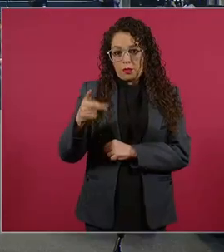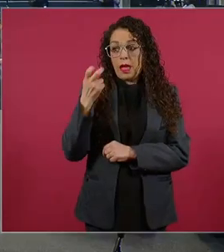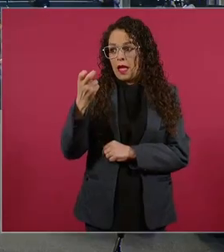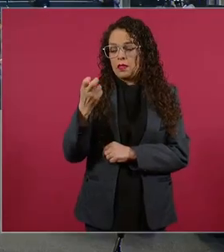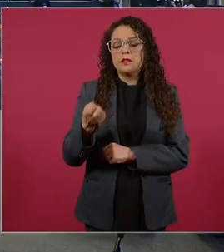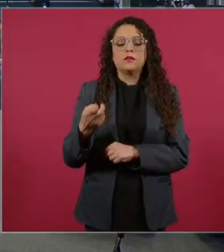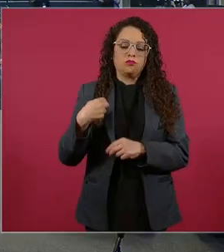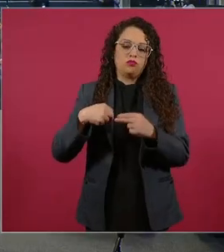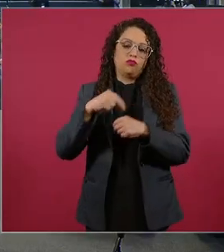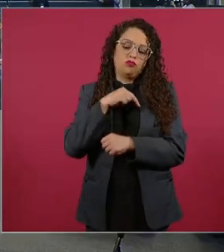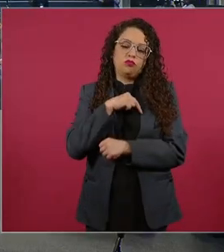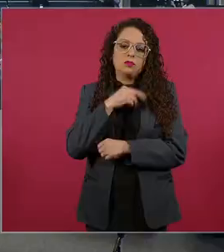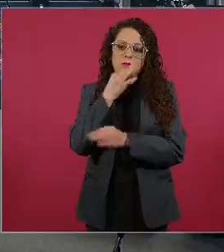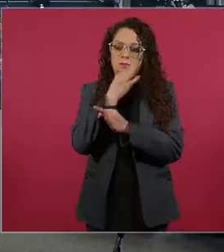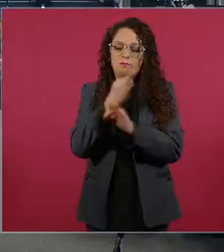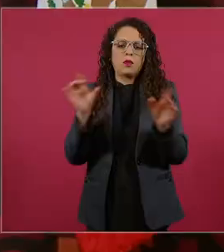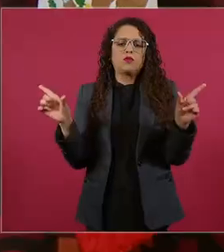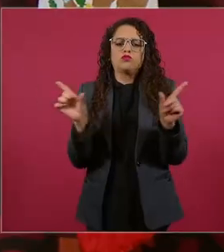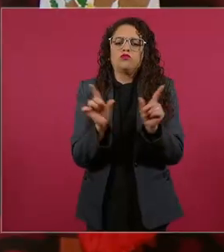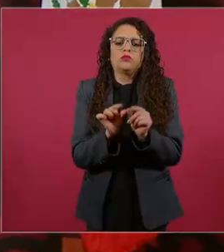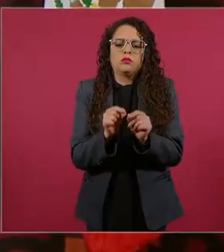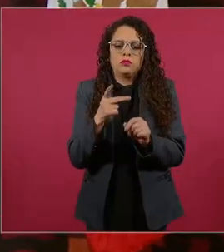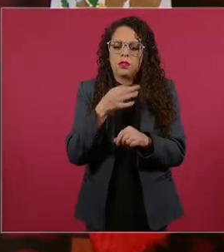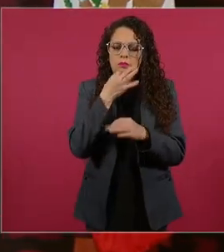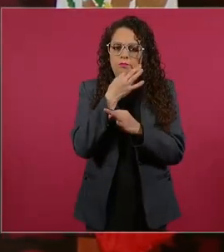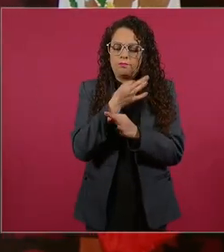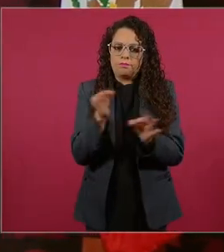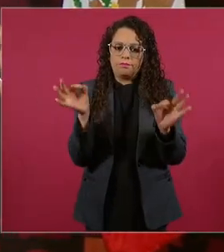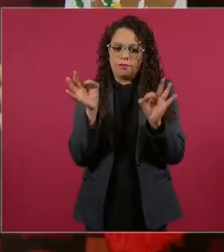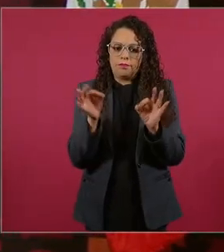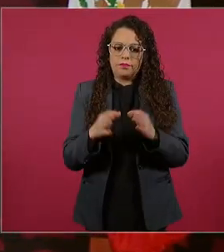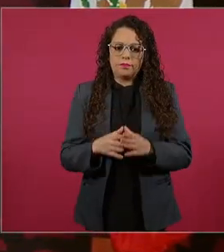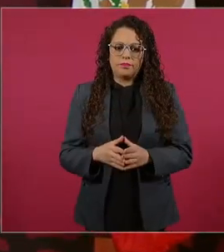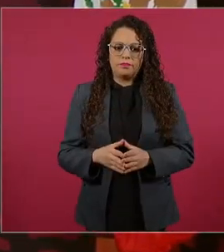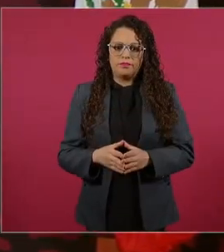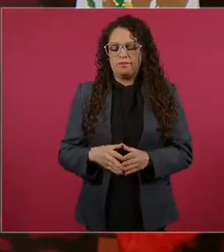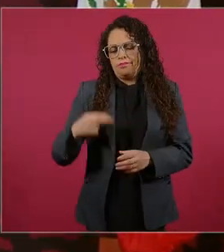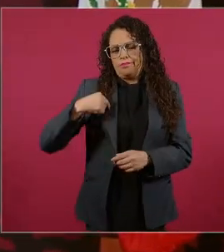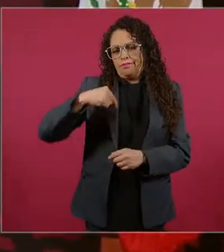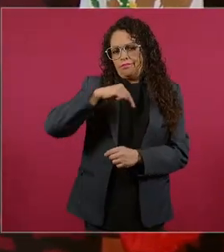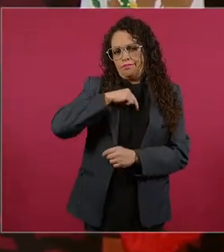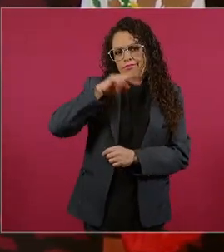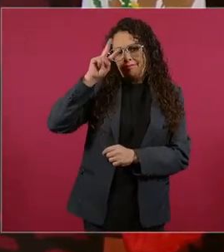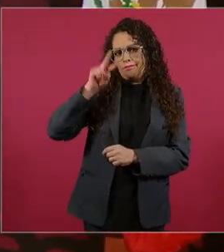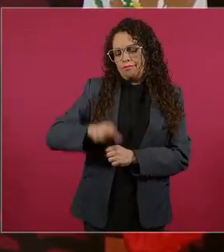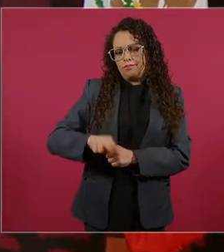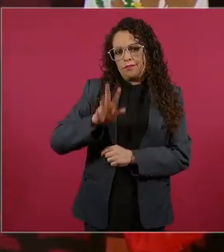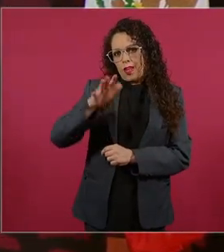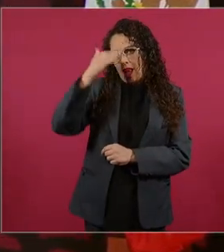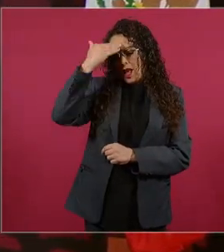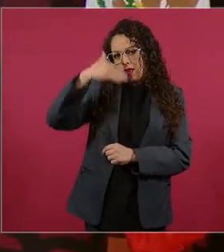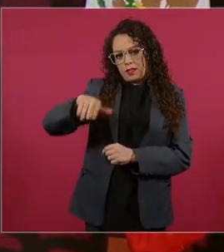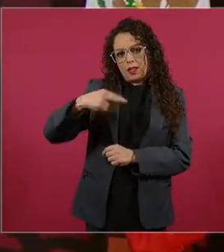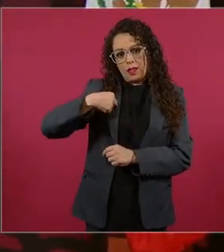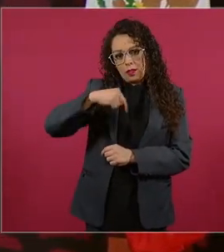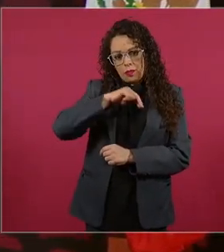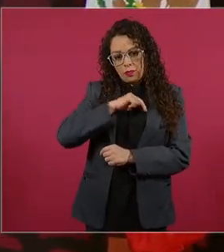Y eso es lo que pensamos, que no debe de haber violencia en las